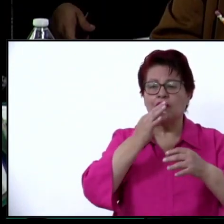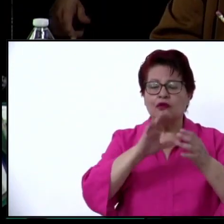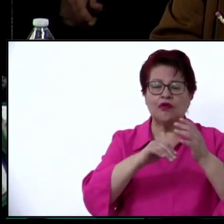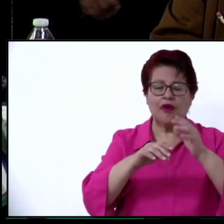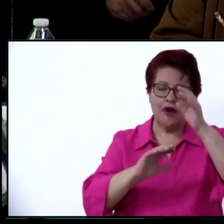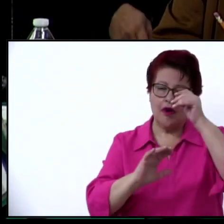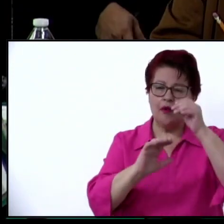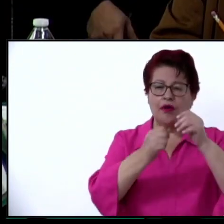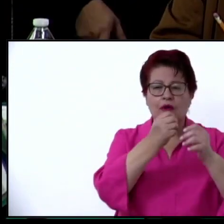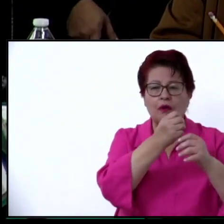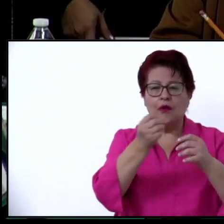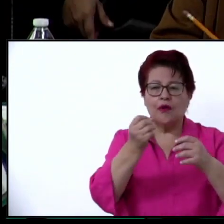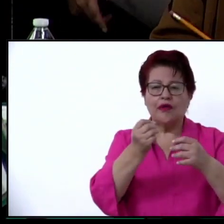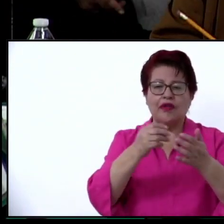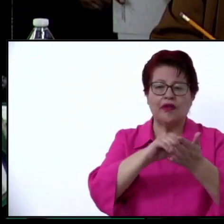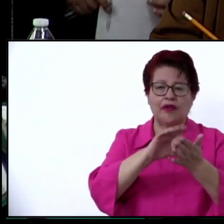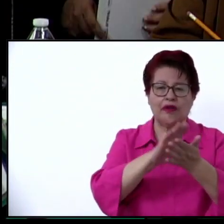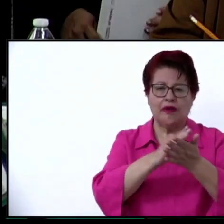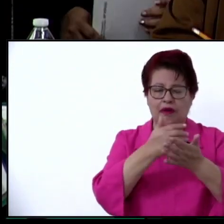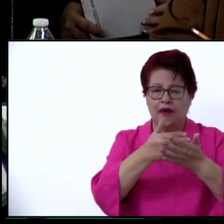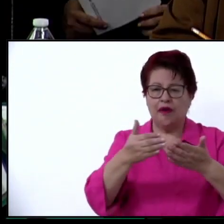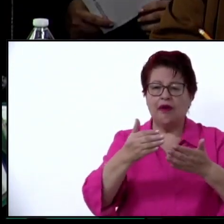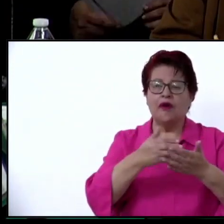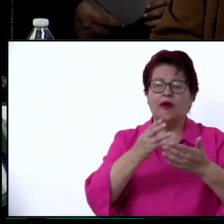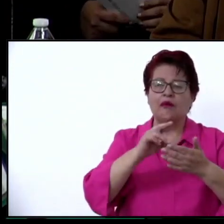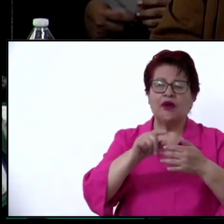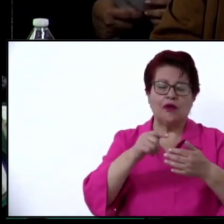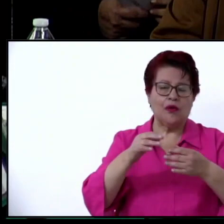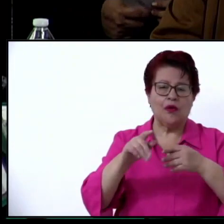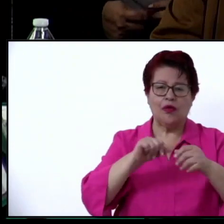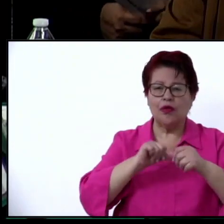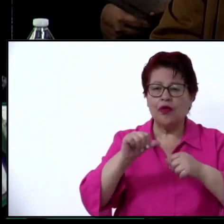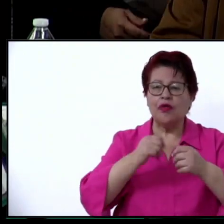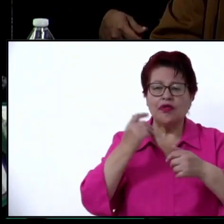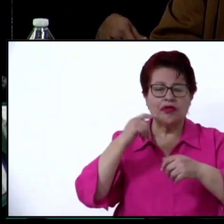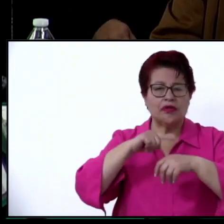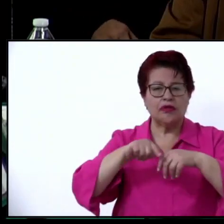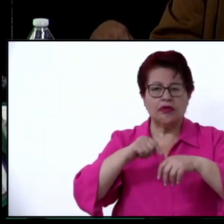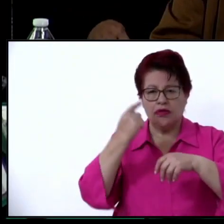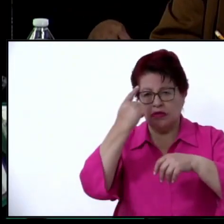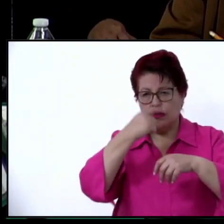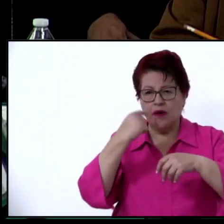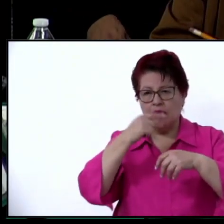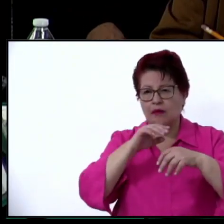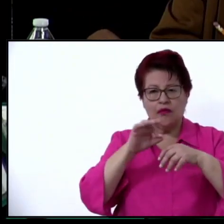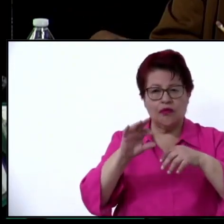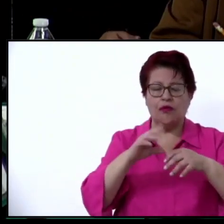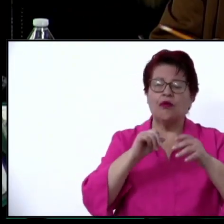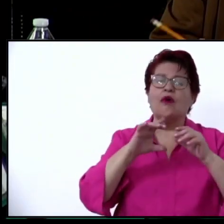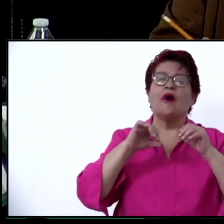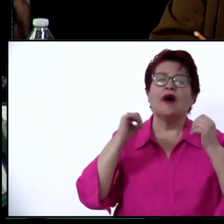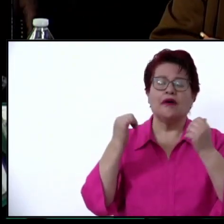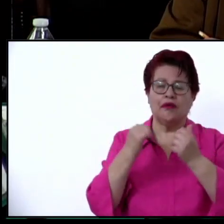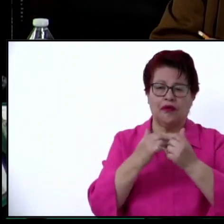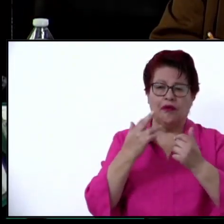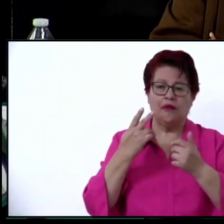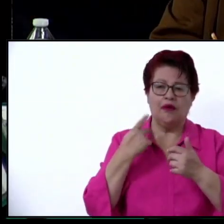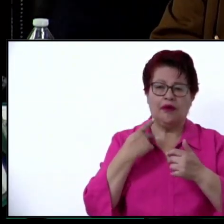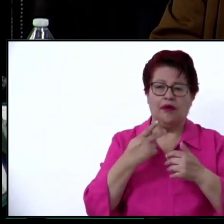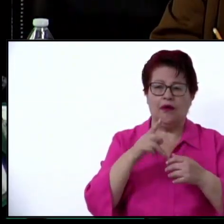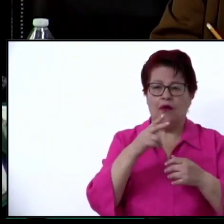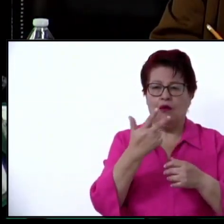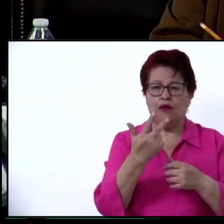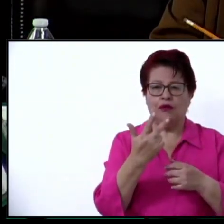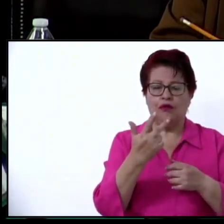de acuerdo con el orden que se registre, sin exceder el turno por cada grupo o asociación parlamentaria.